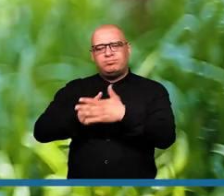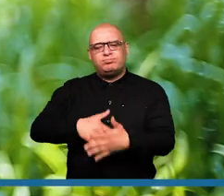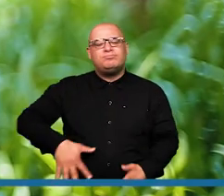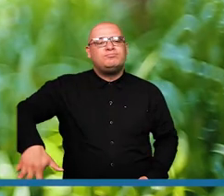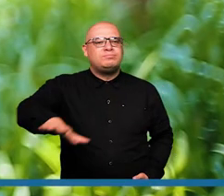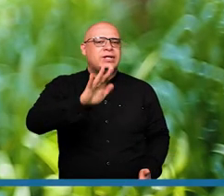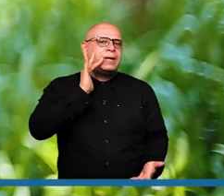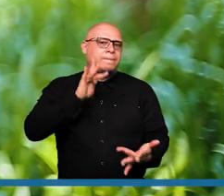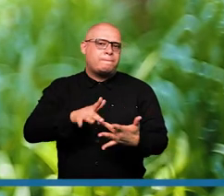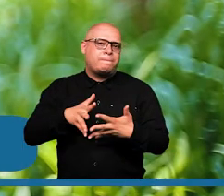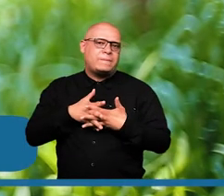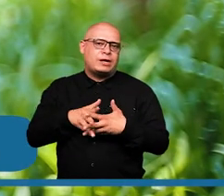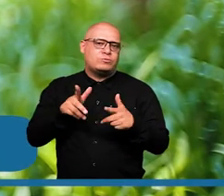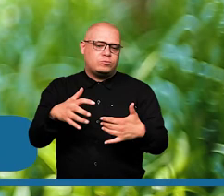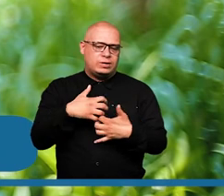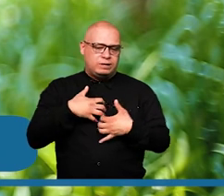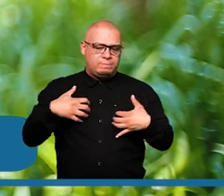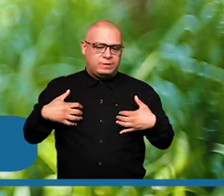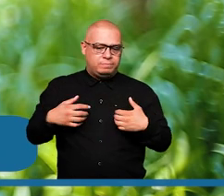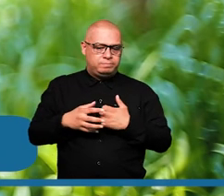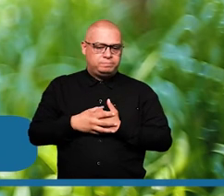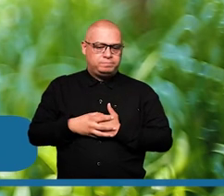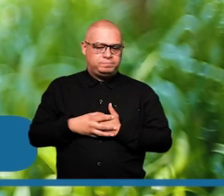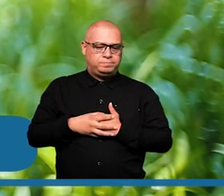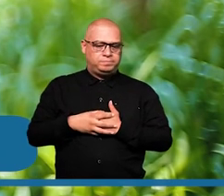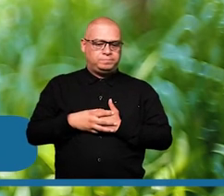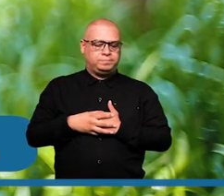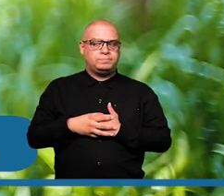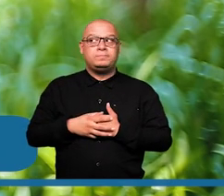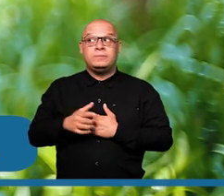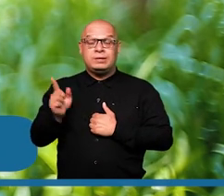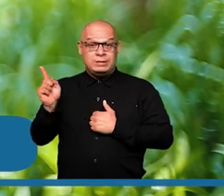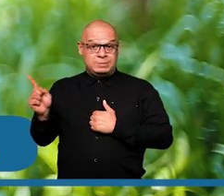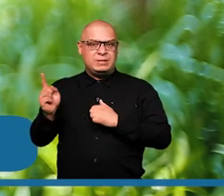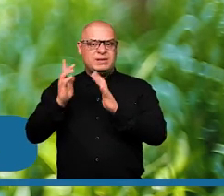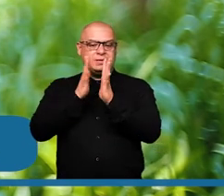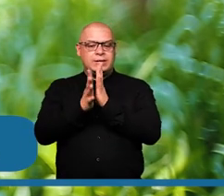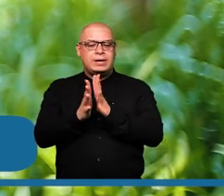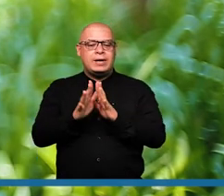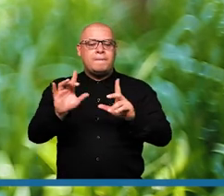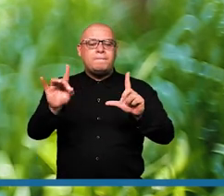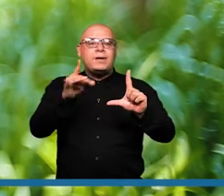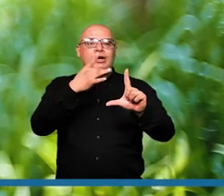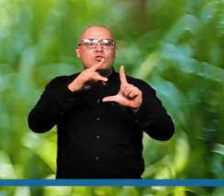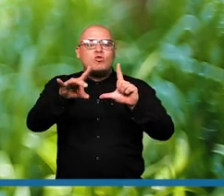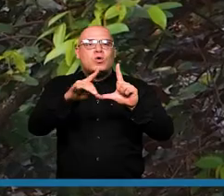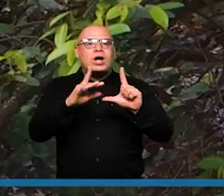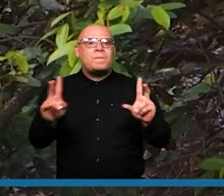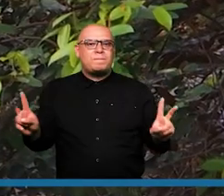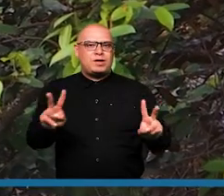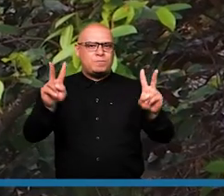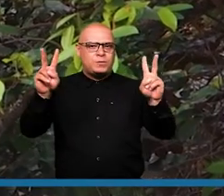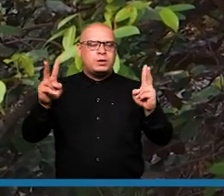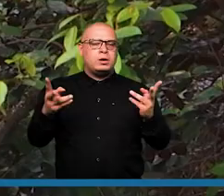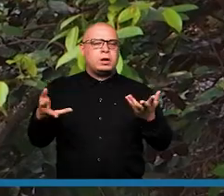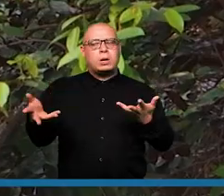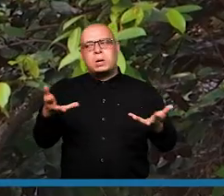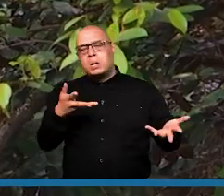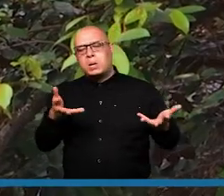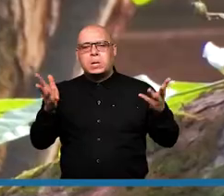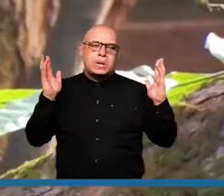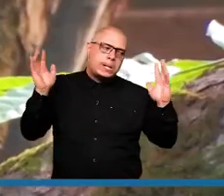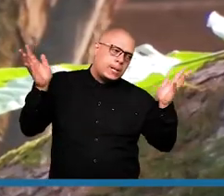silvestre. Un ejemplo de esto son los conversatorios virtuales que nosotros implementamos el año pasado, haciendo